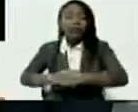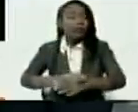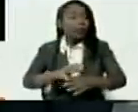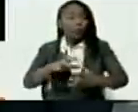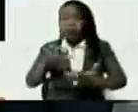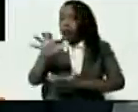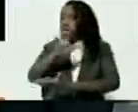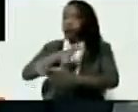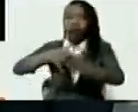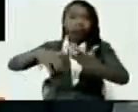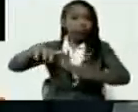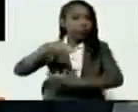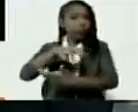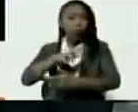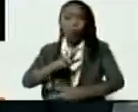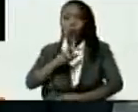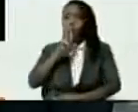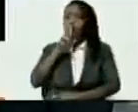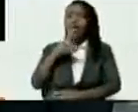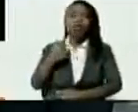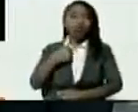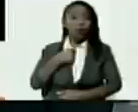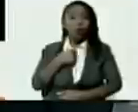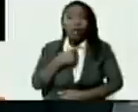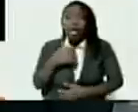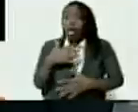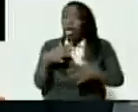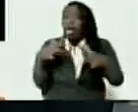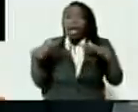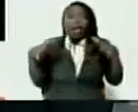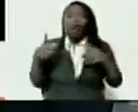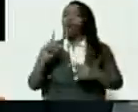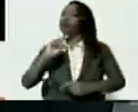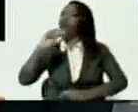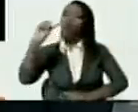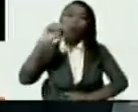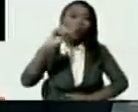catastróficos. No estoy exagerando. Les digo,